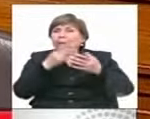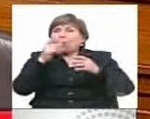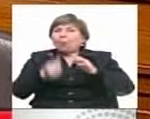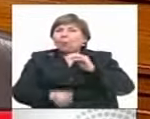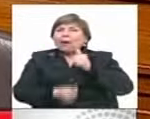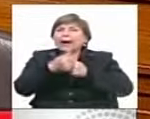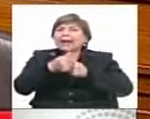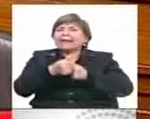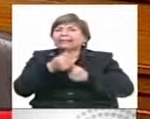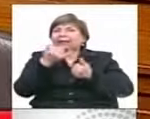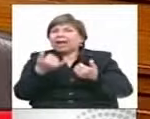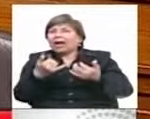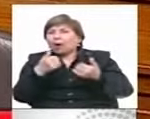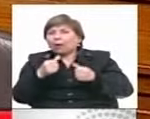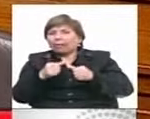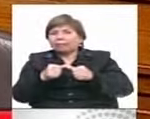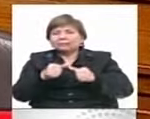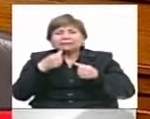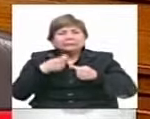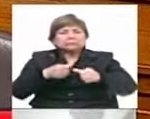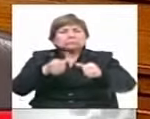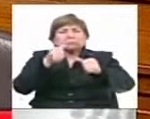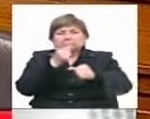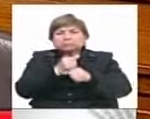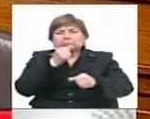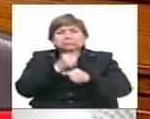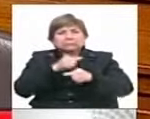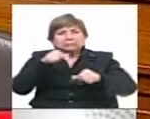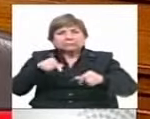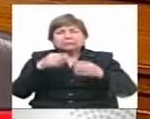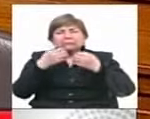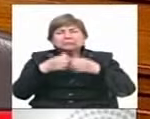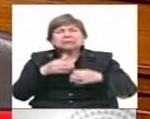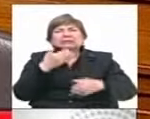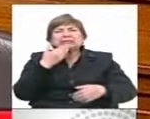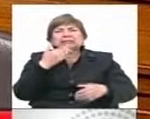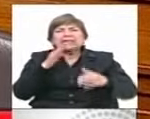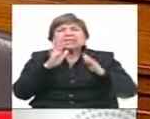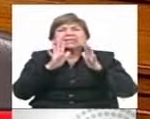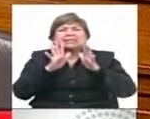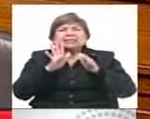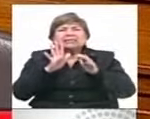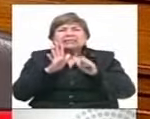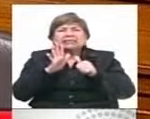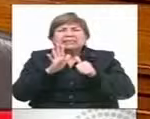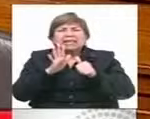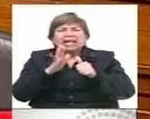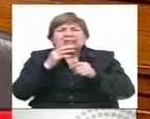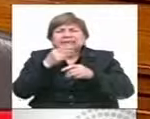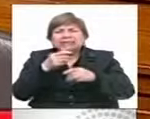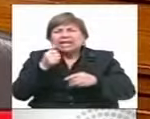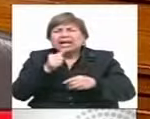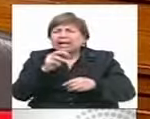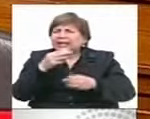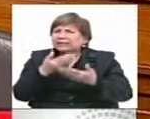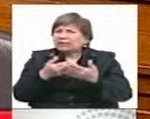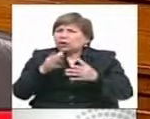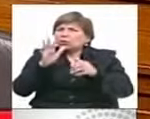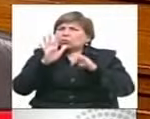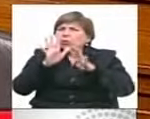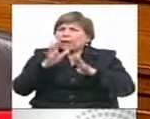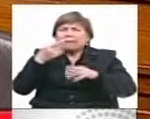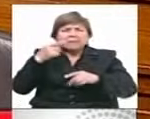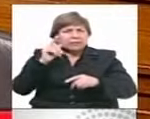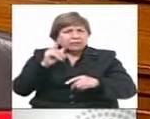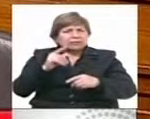gerente que ahora sigue trabajando en esta empresa. Tiene 6 adendas. Han empezado ellos con 9